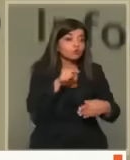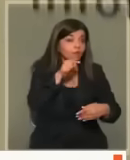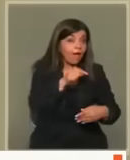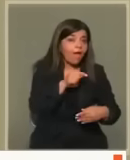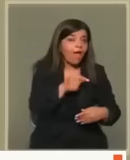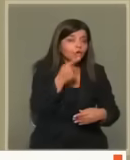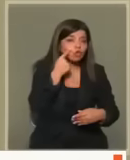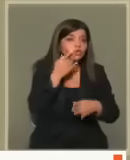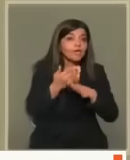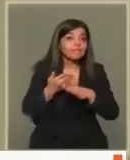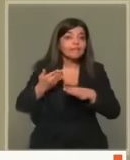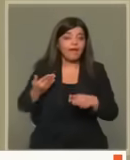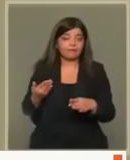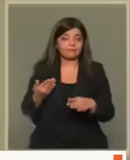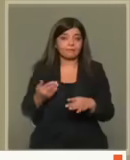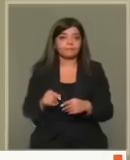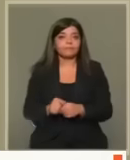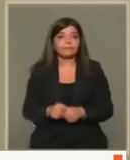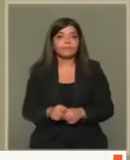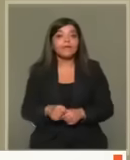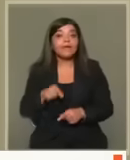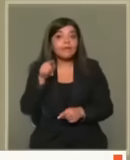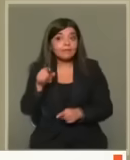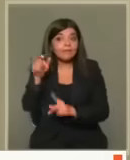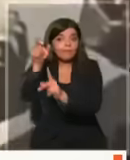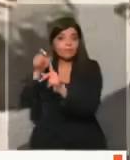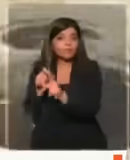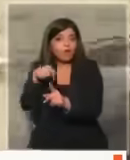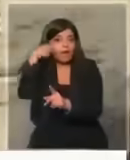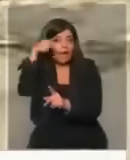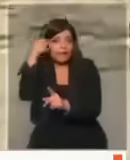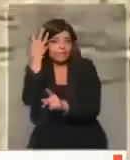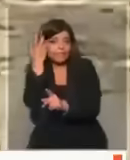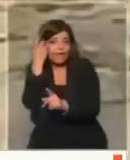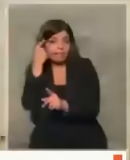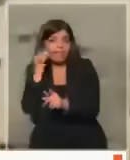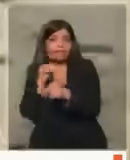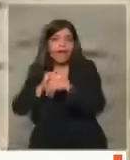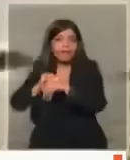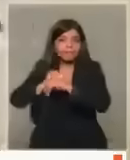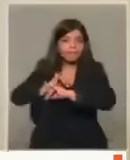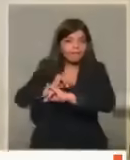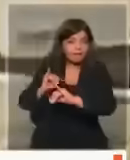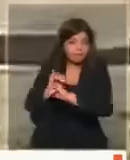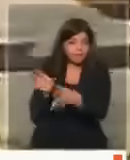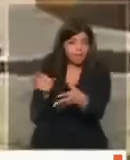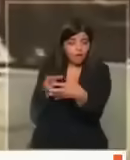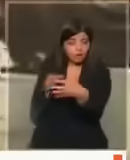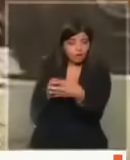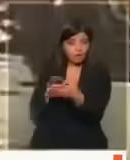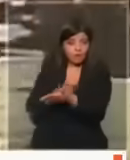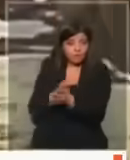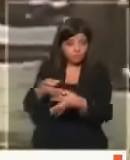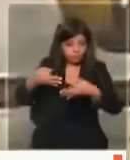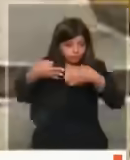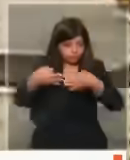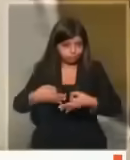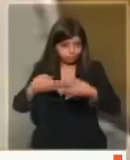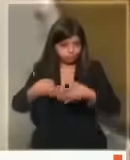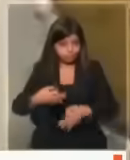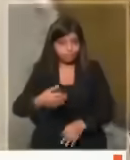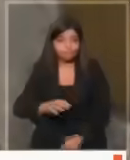el día anterior al secuestro grababa y enviaba las últimas coordenadas a sus secuaces para que todo saliera perfecto.